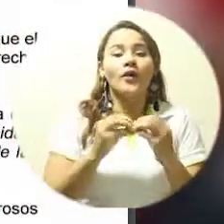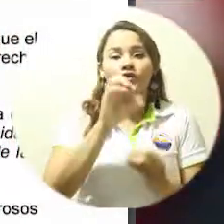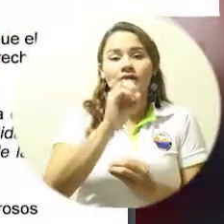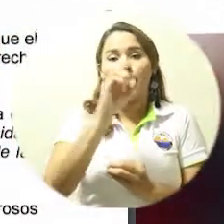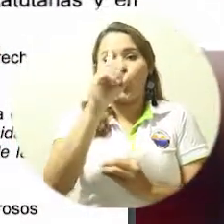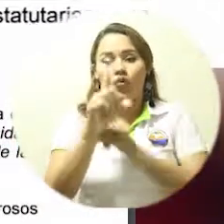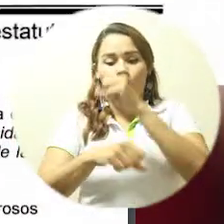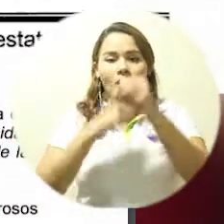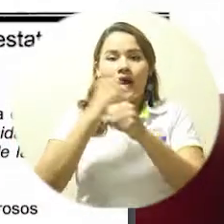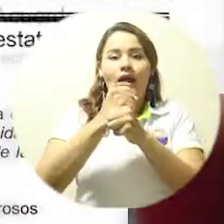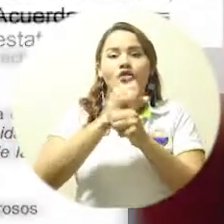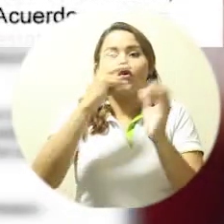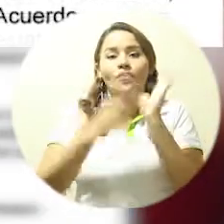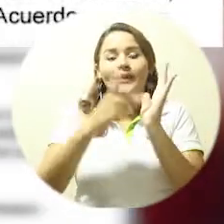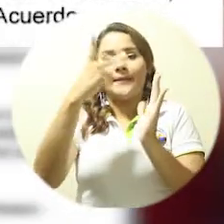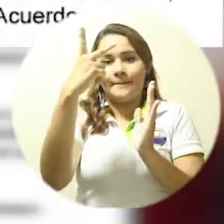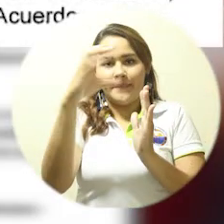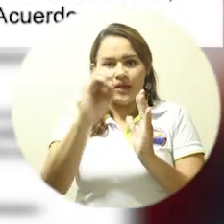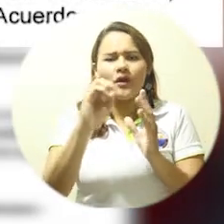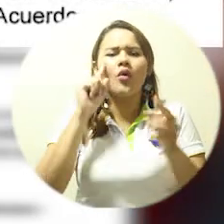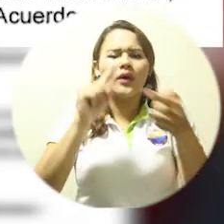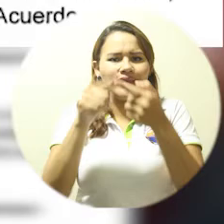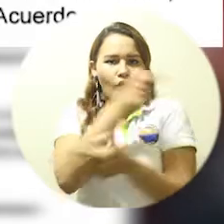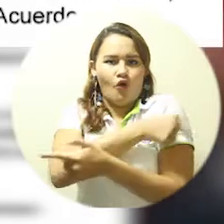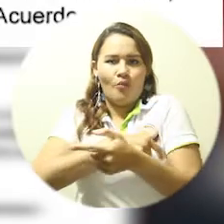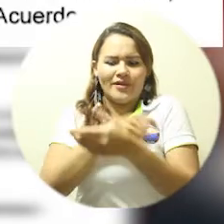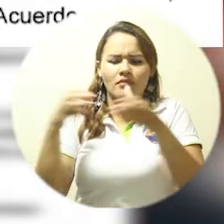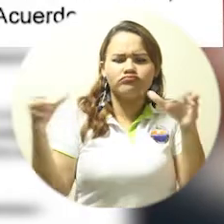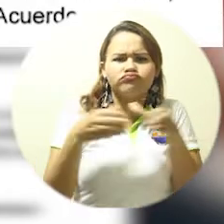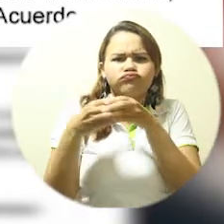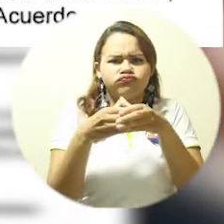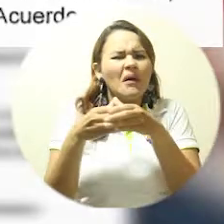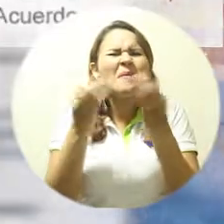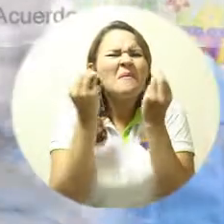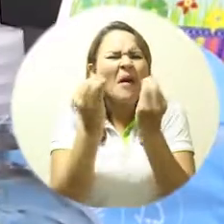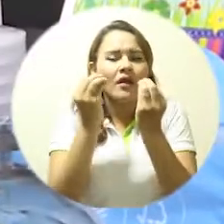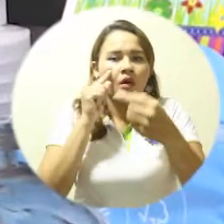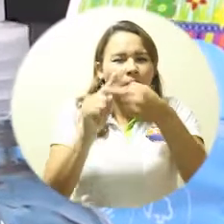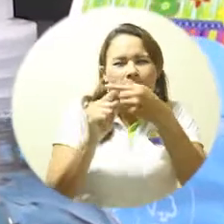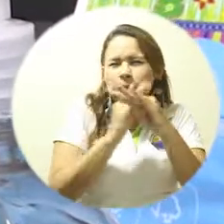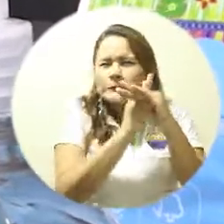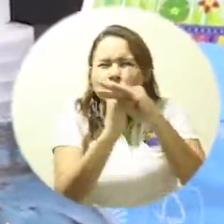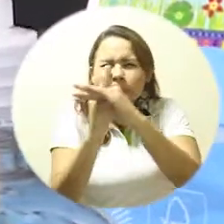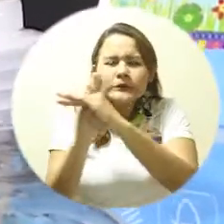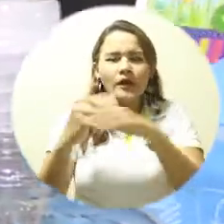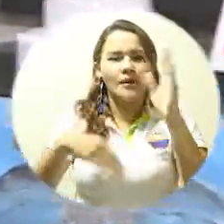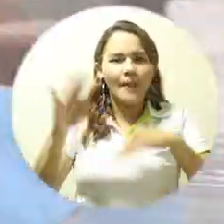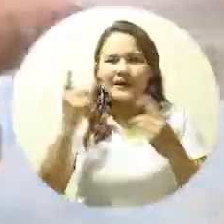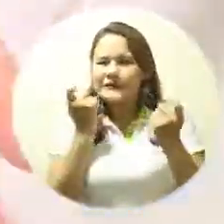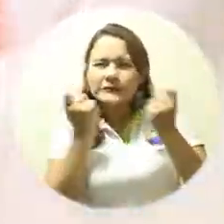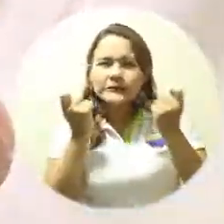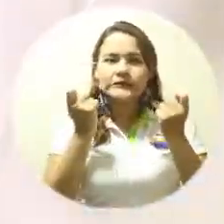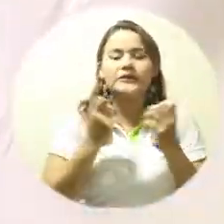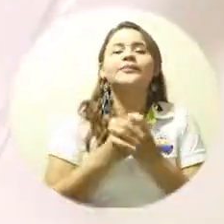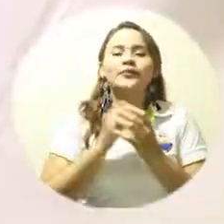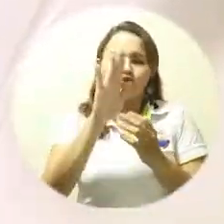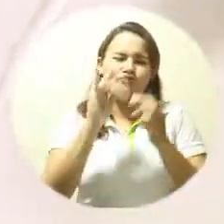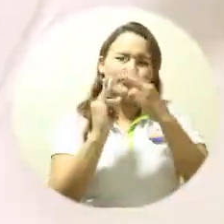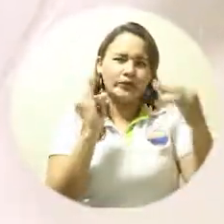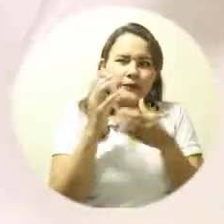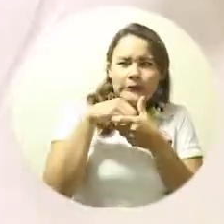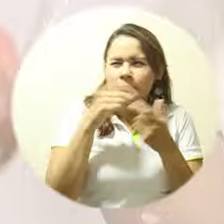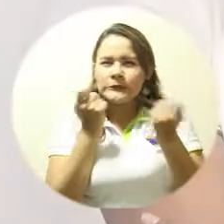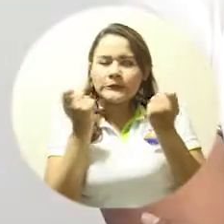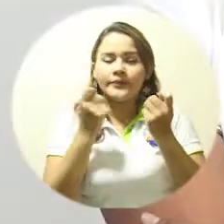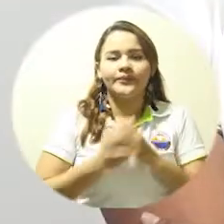2020, esta Casa de Estudios Superiores conformó un comité de seguimiento de medidas sanitarias con el propósito de prevenir y controlar la propagación del virus al interior